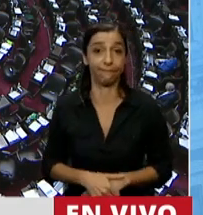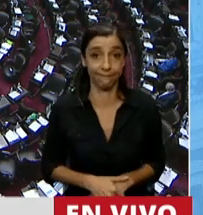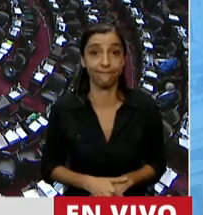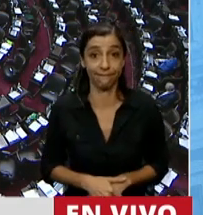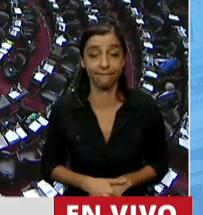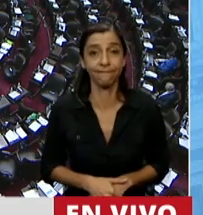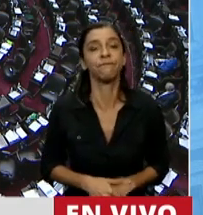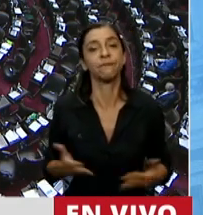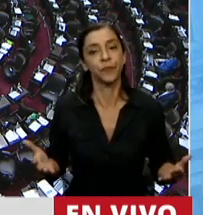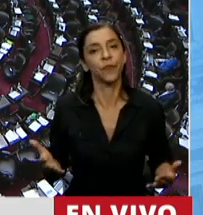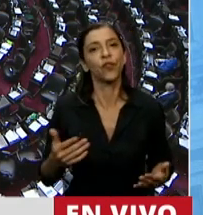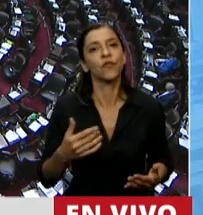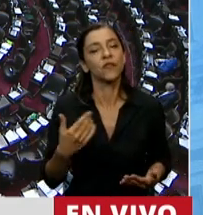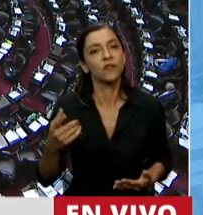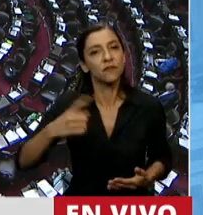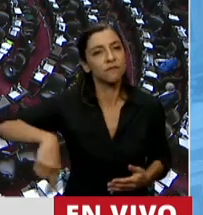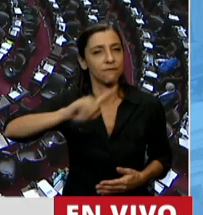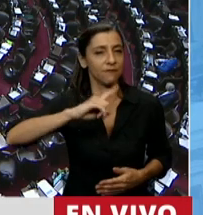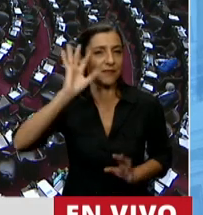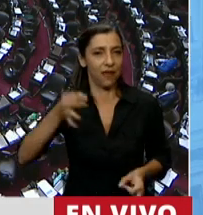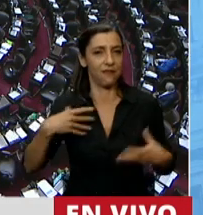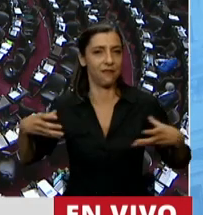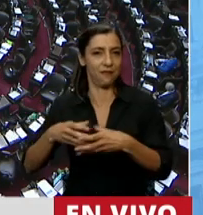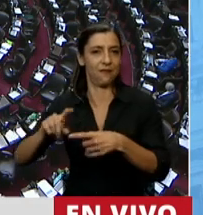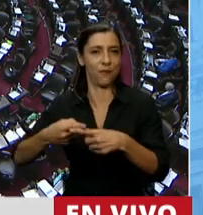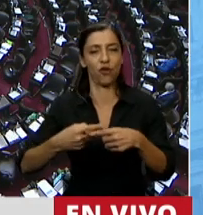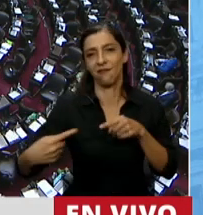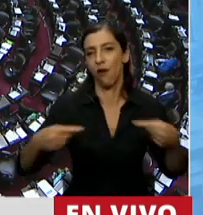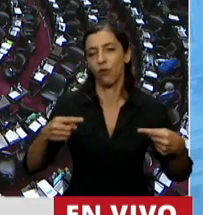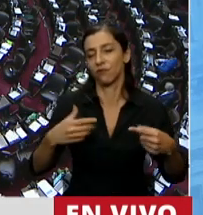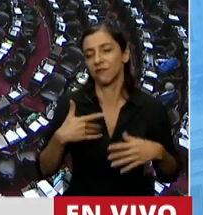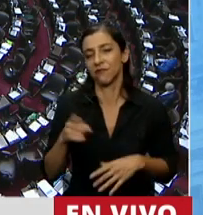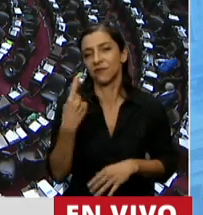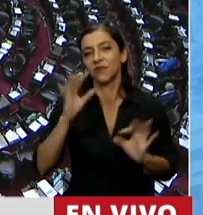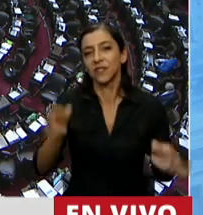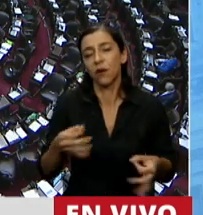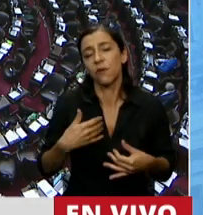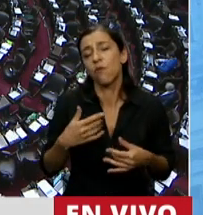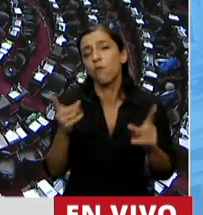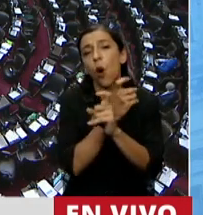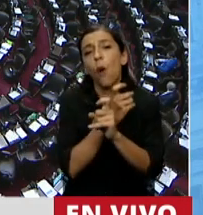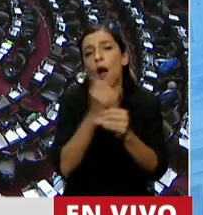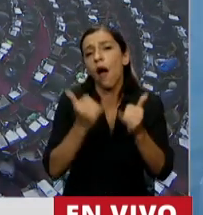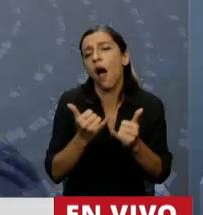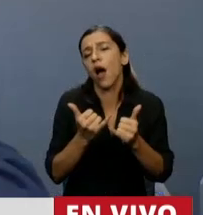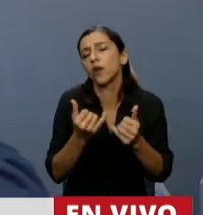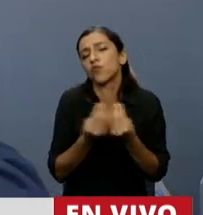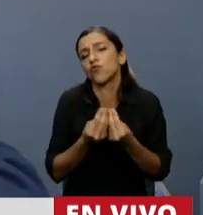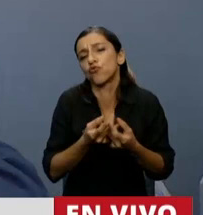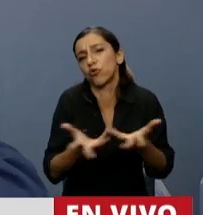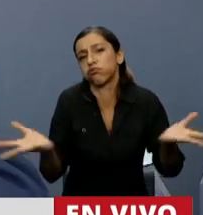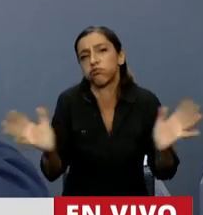dudas, y quienes estamos desde la oposición entendemos que hay muchos problemas que hoy atraviesan a los